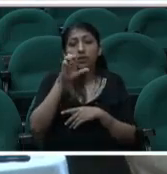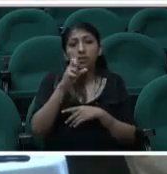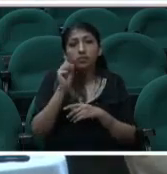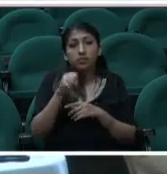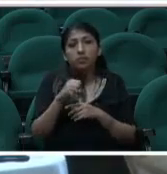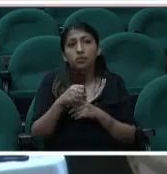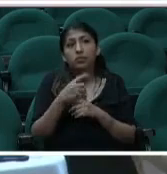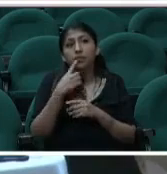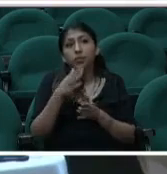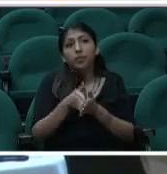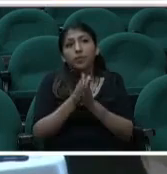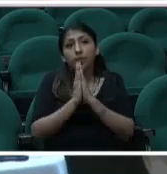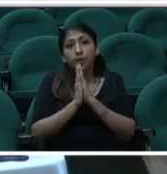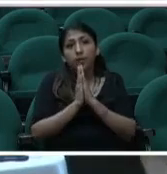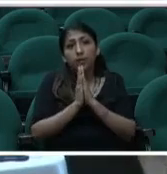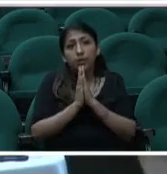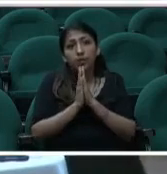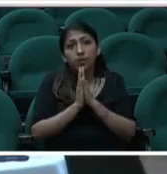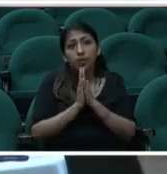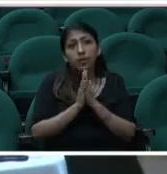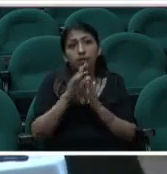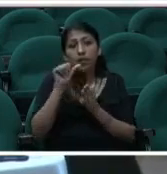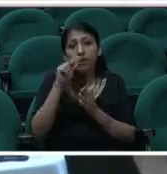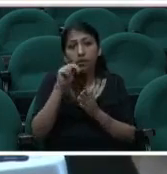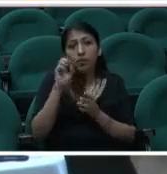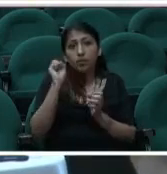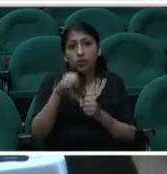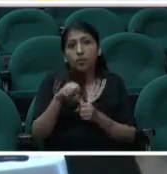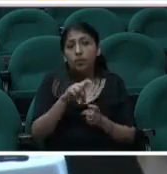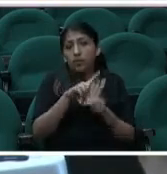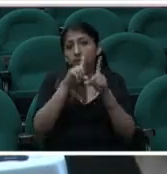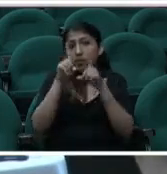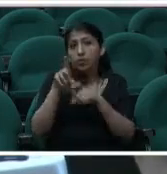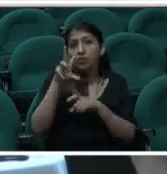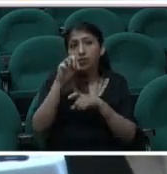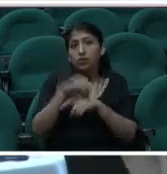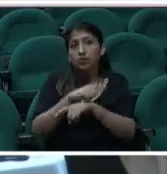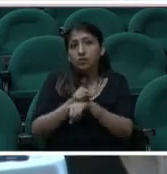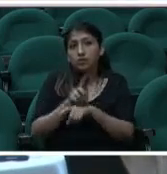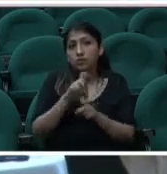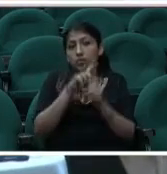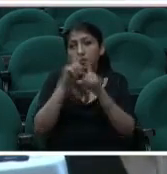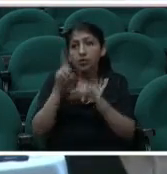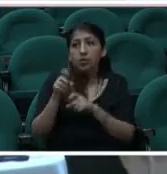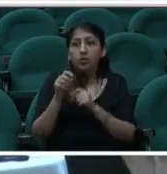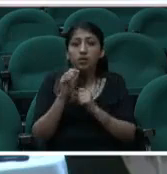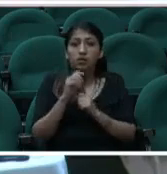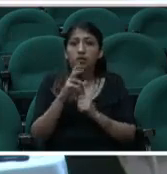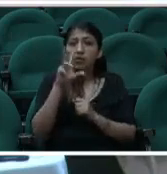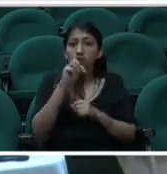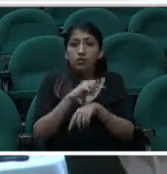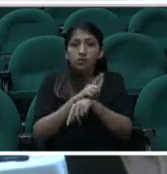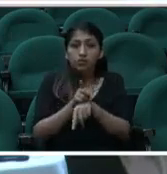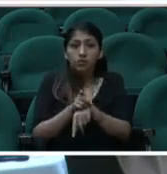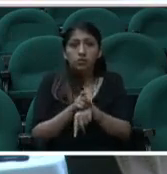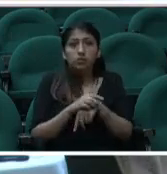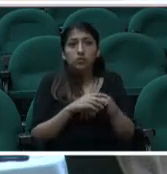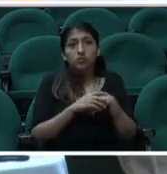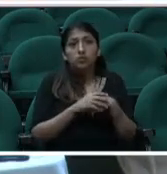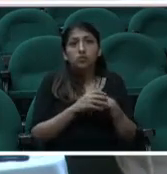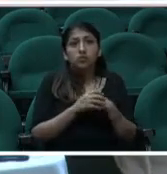para pedirle al candidato granda que por favor formule su pregunta en 30 segundos